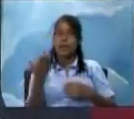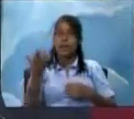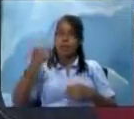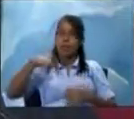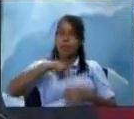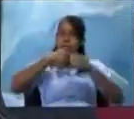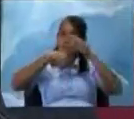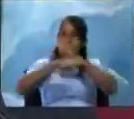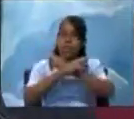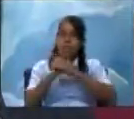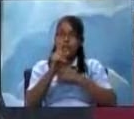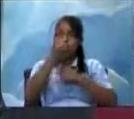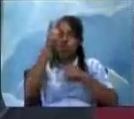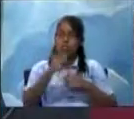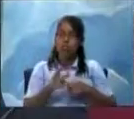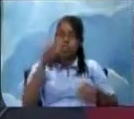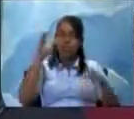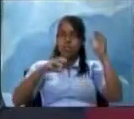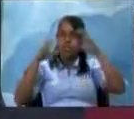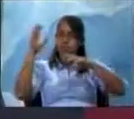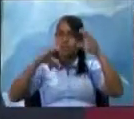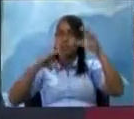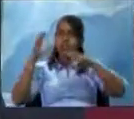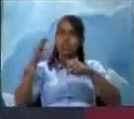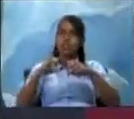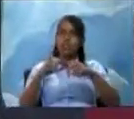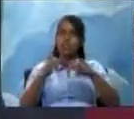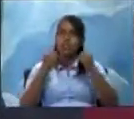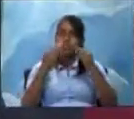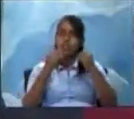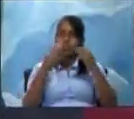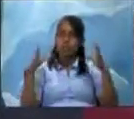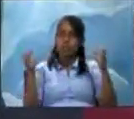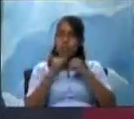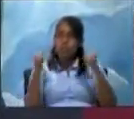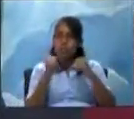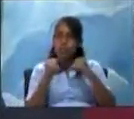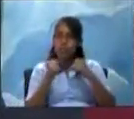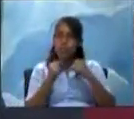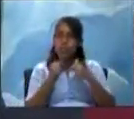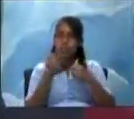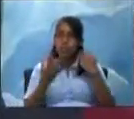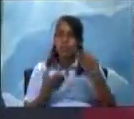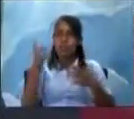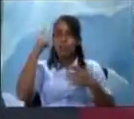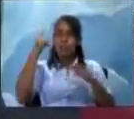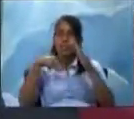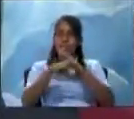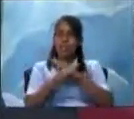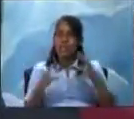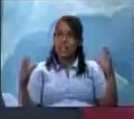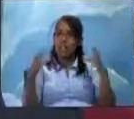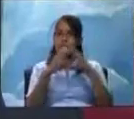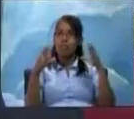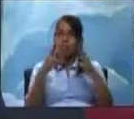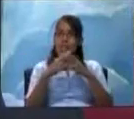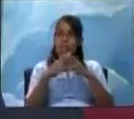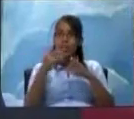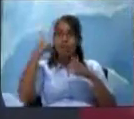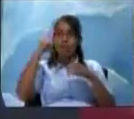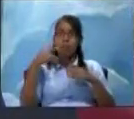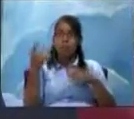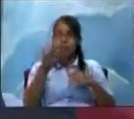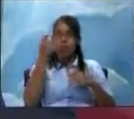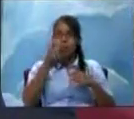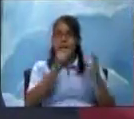que vuestra huida no sea en invierno. Mucho frío, pesadez para salir a congregarnos,